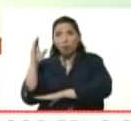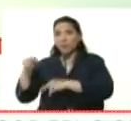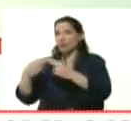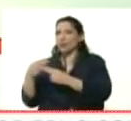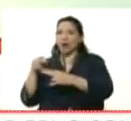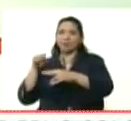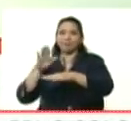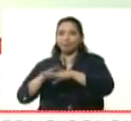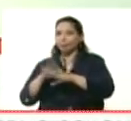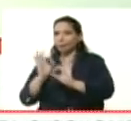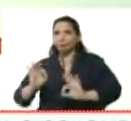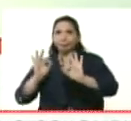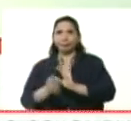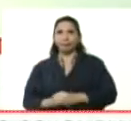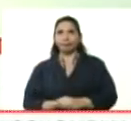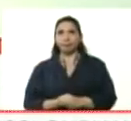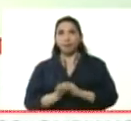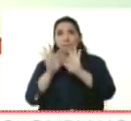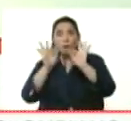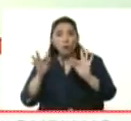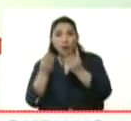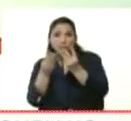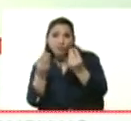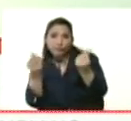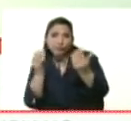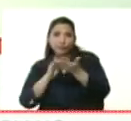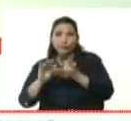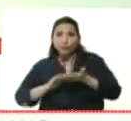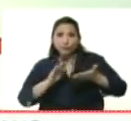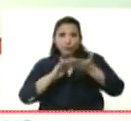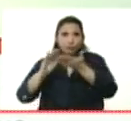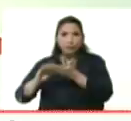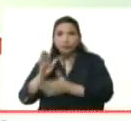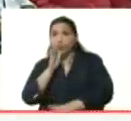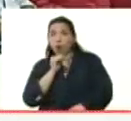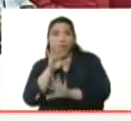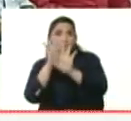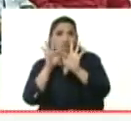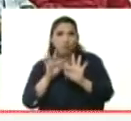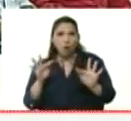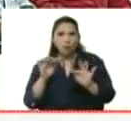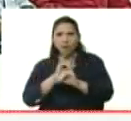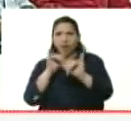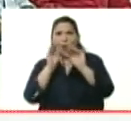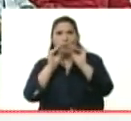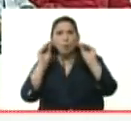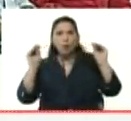frenar a nadie. No hay forma de frenarlo. No hay forma. Ya le están convocando